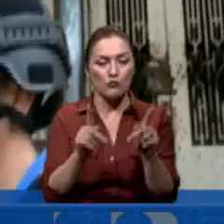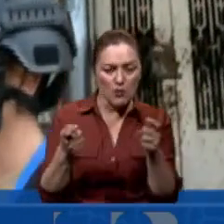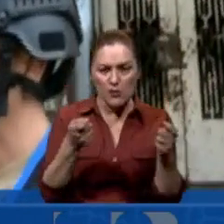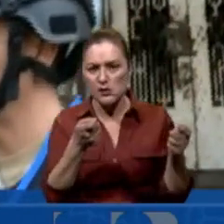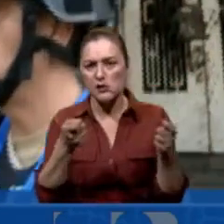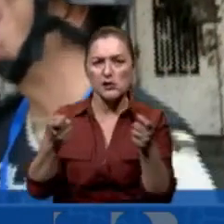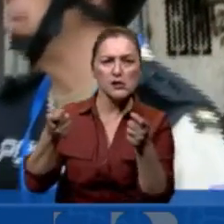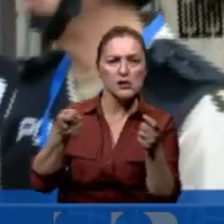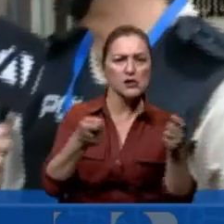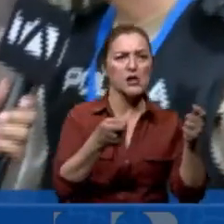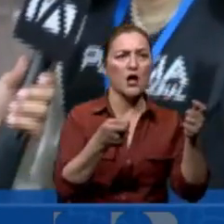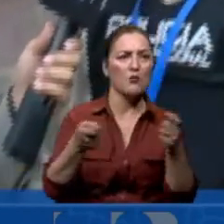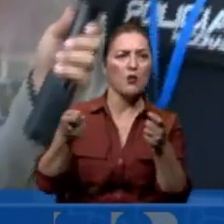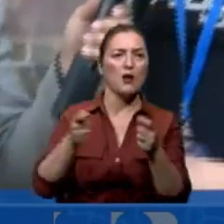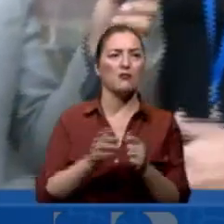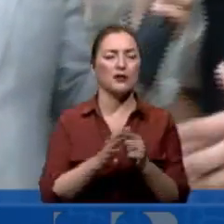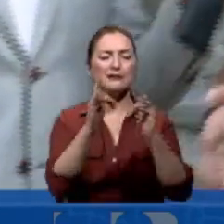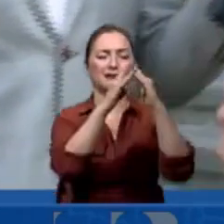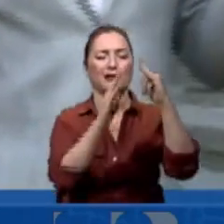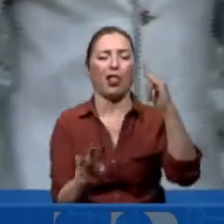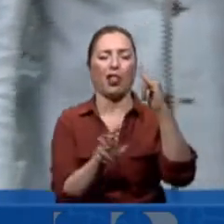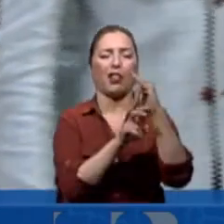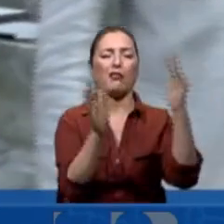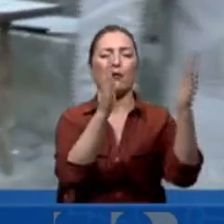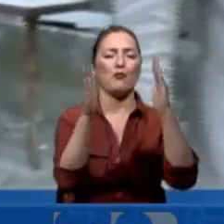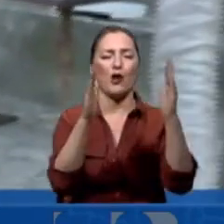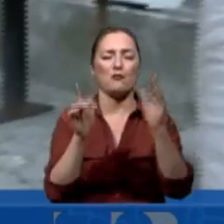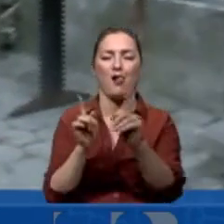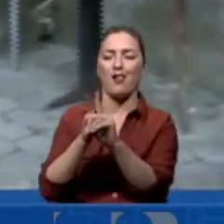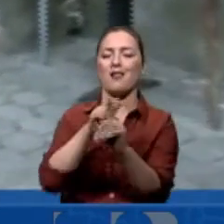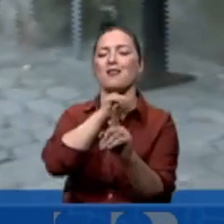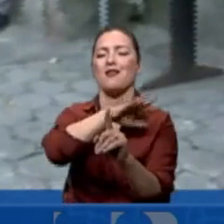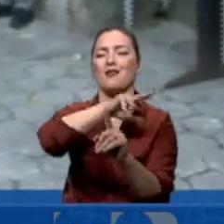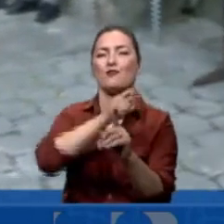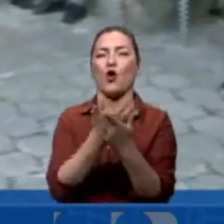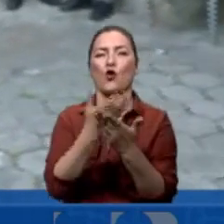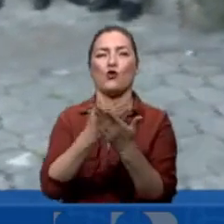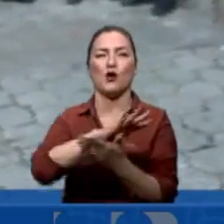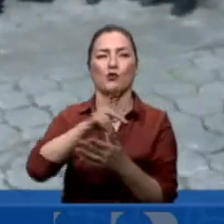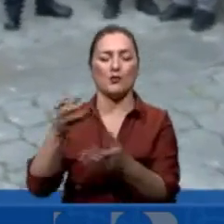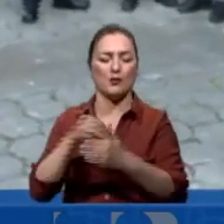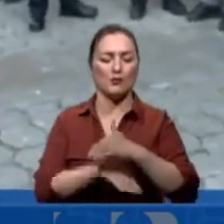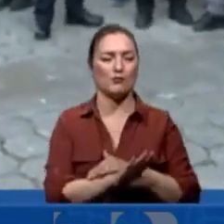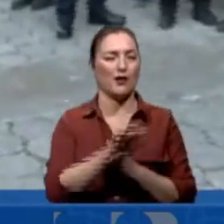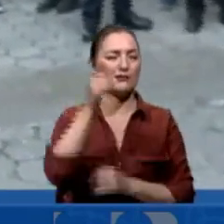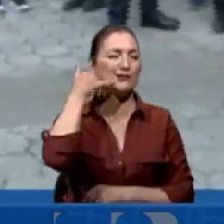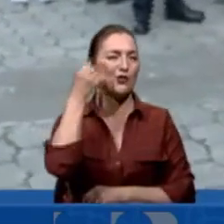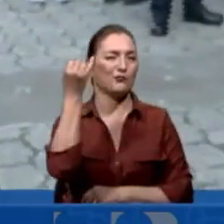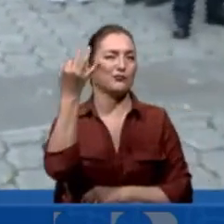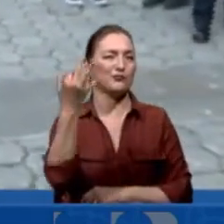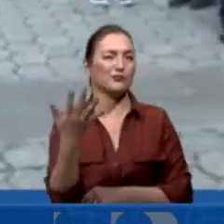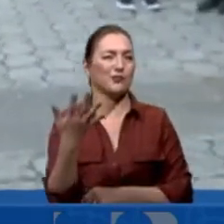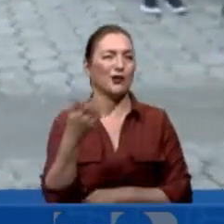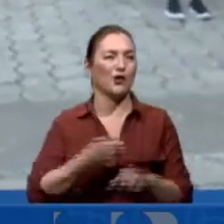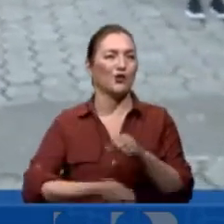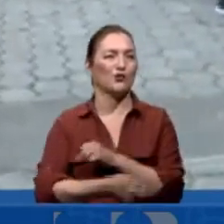sean espacios de ocultamiento temporal tanto de los victimarios de los victimarios como de los objetos robados como acabamos de ver hay varios celulares armas blancas